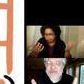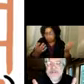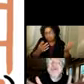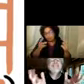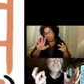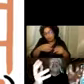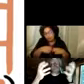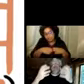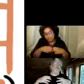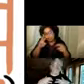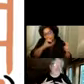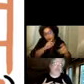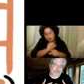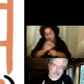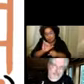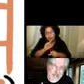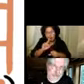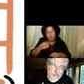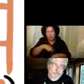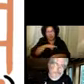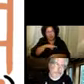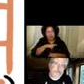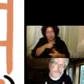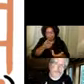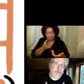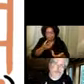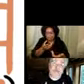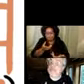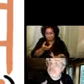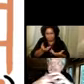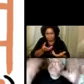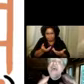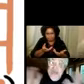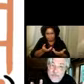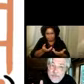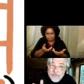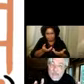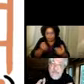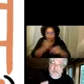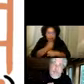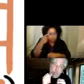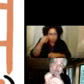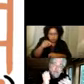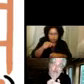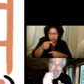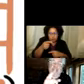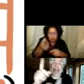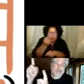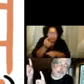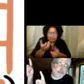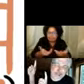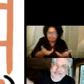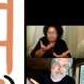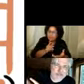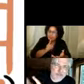Y claro, es algo que le incumbre, verdad, pero no es algo que nosotros necesariamente podemos abordar o cuidar.